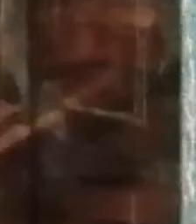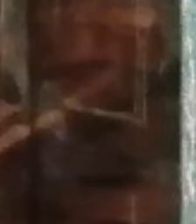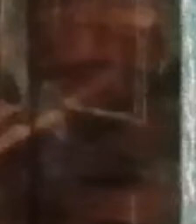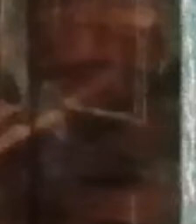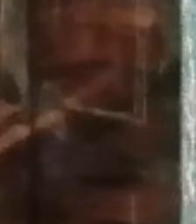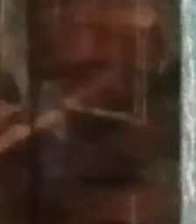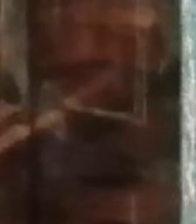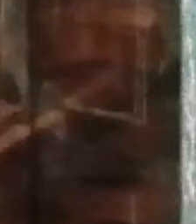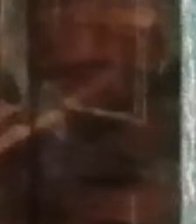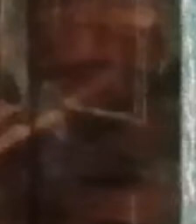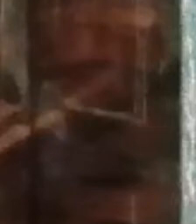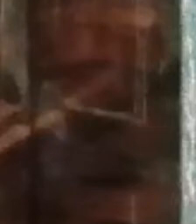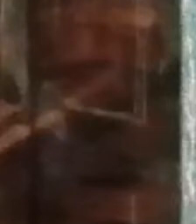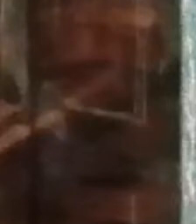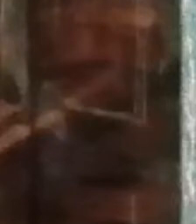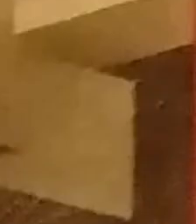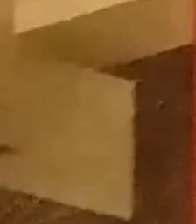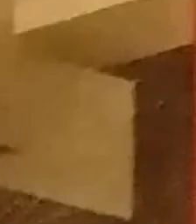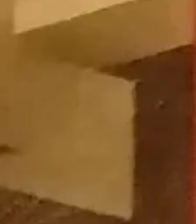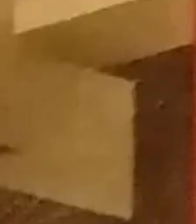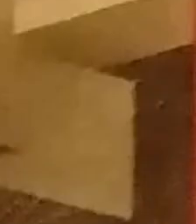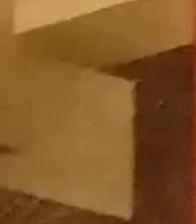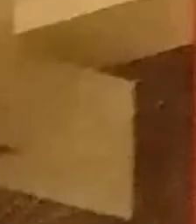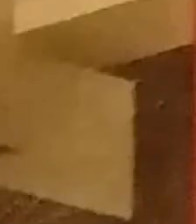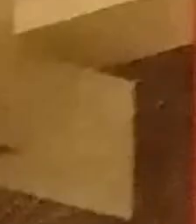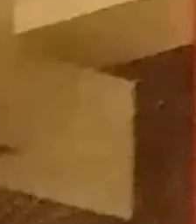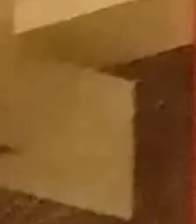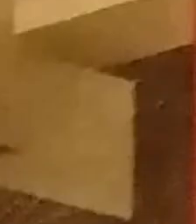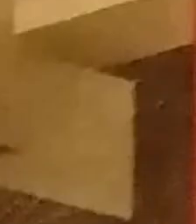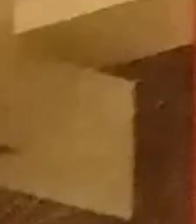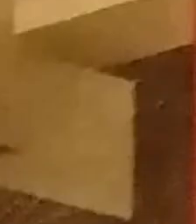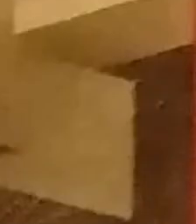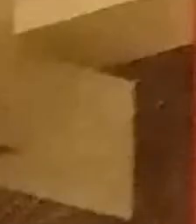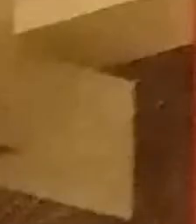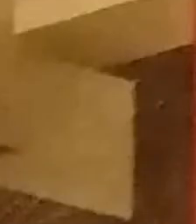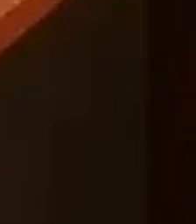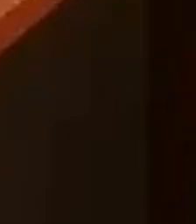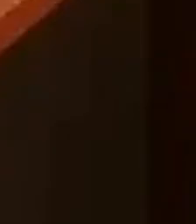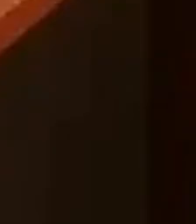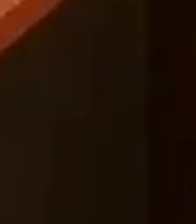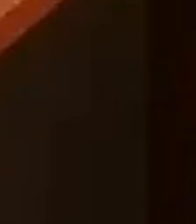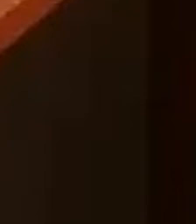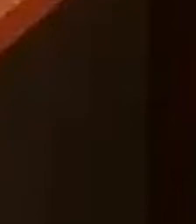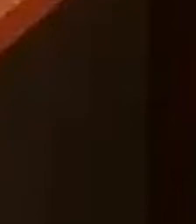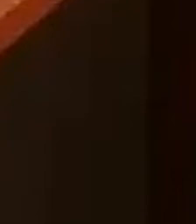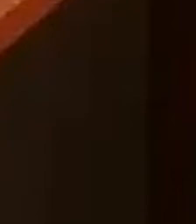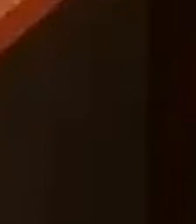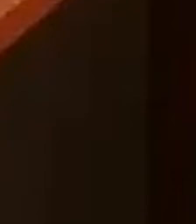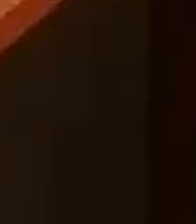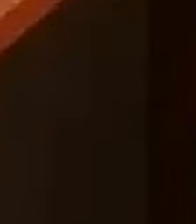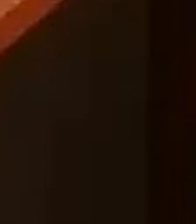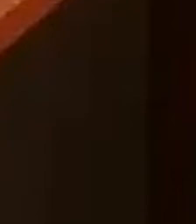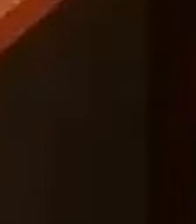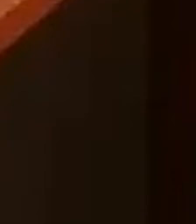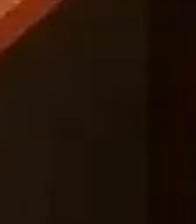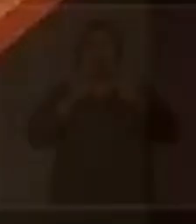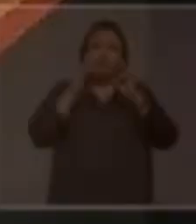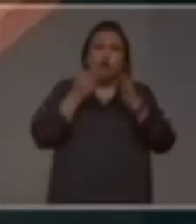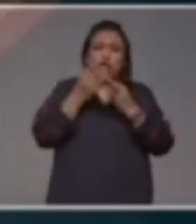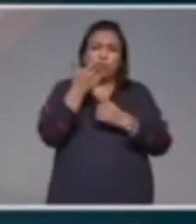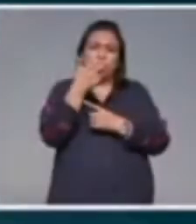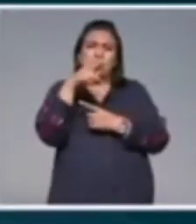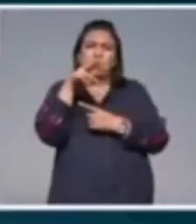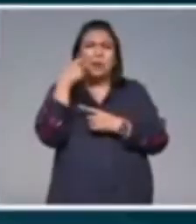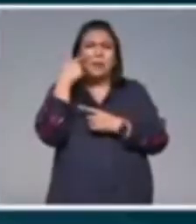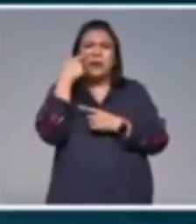Ildefonso presenta un recorrido por los conceptos y obsesiones del artista. Al principio tiene un estilo más geométrico, van a ver